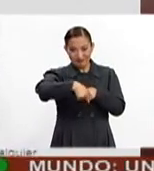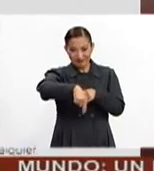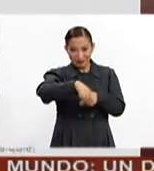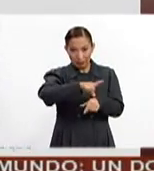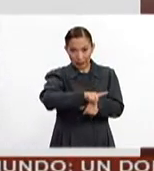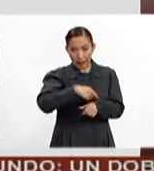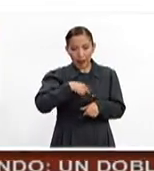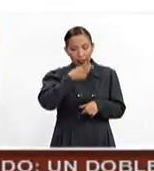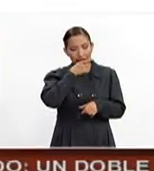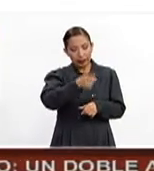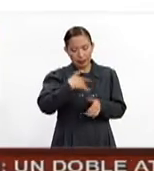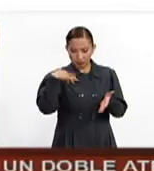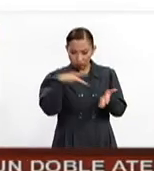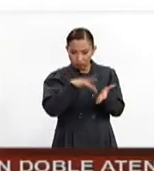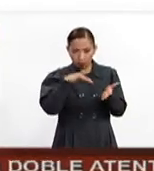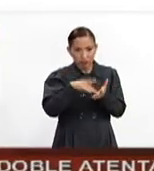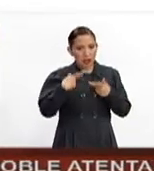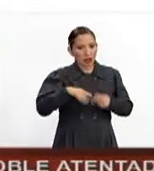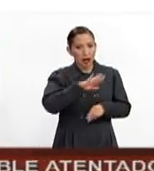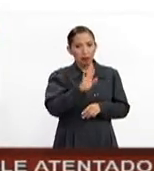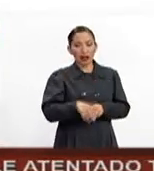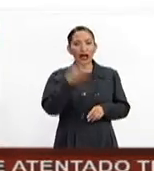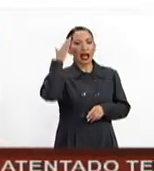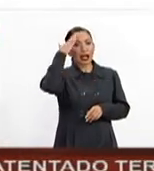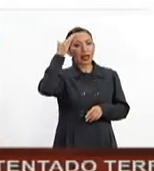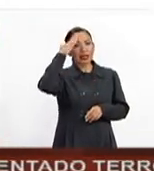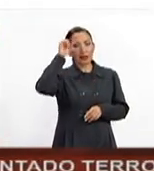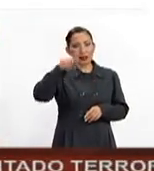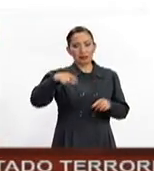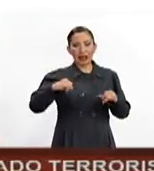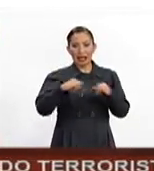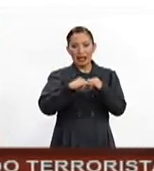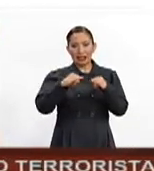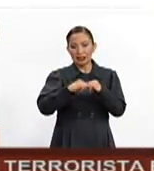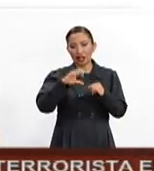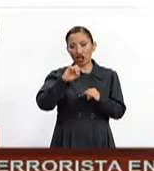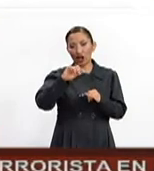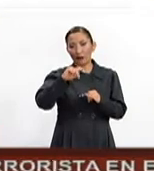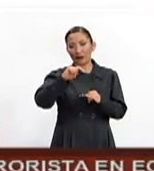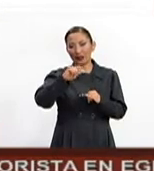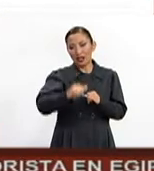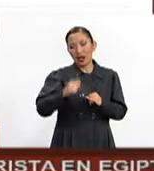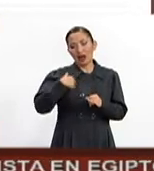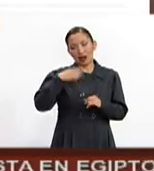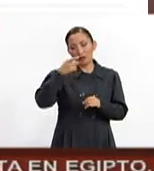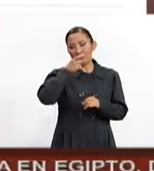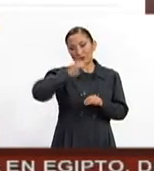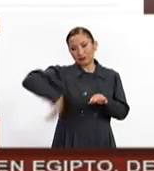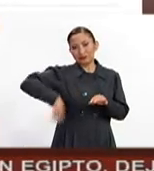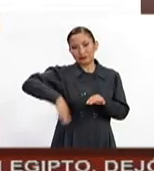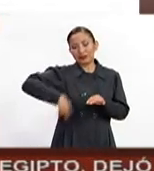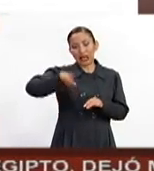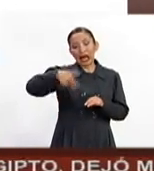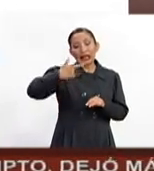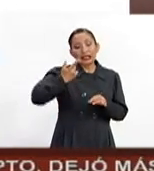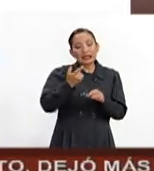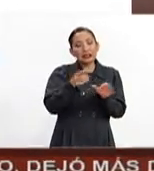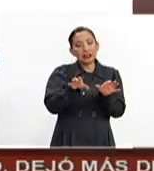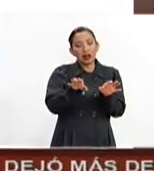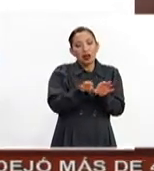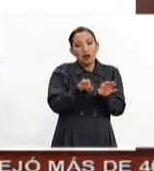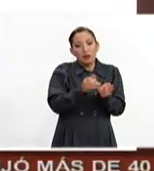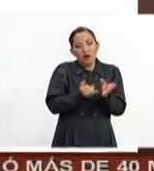días, expresó su respaldo a las víctimas y al líder de la iglesia copta, que, como le digo, es una